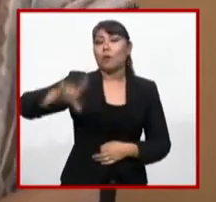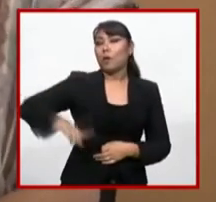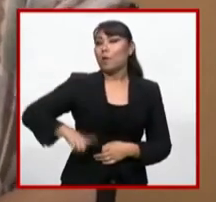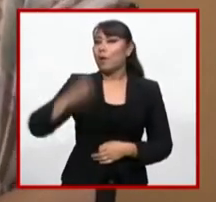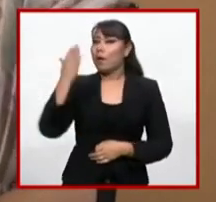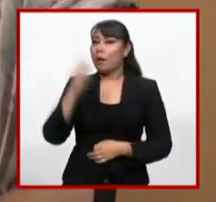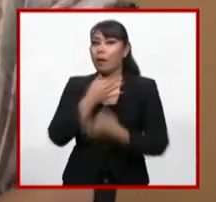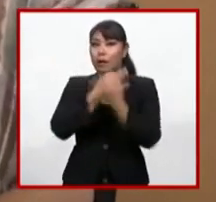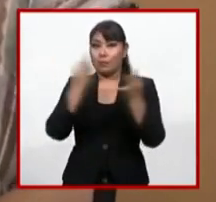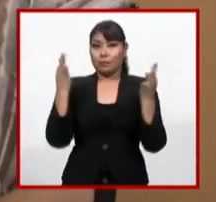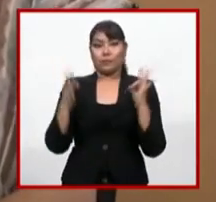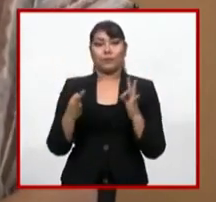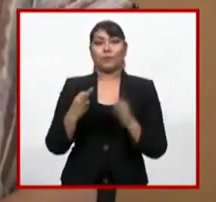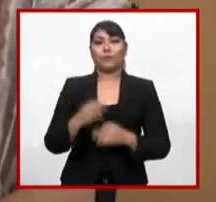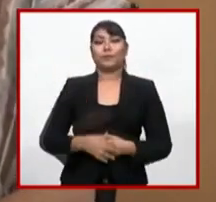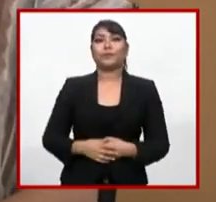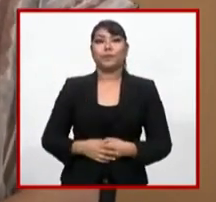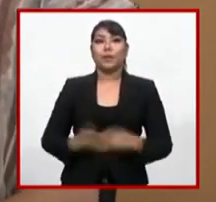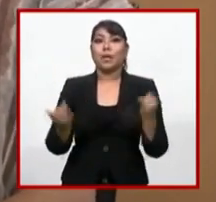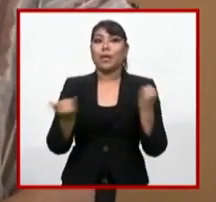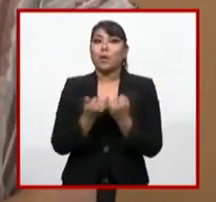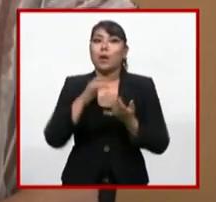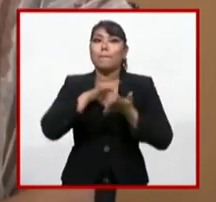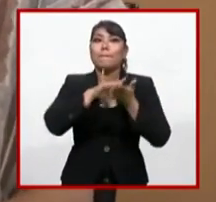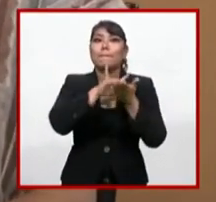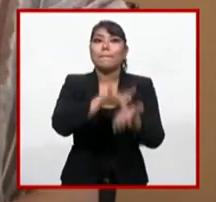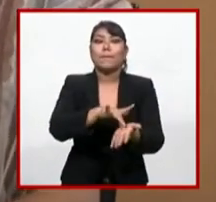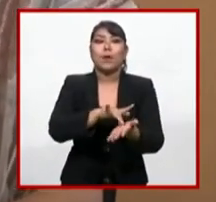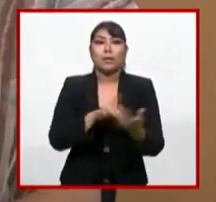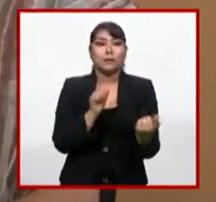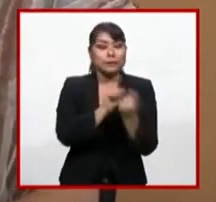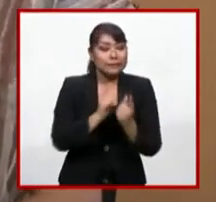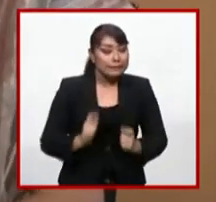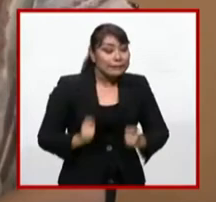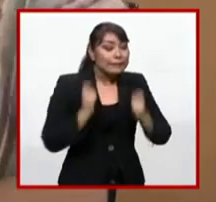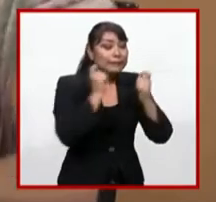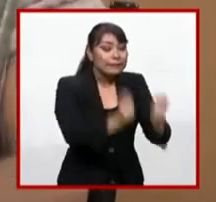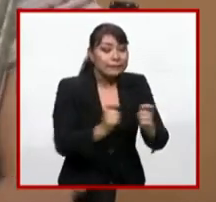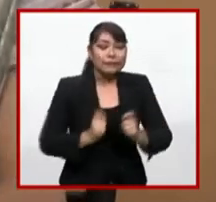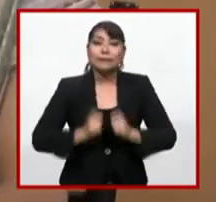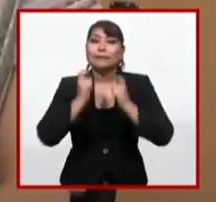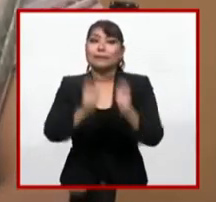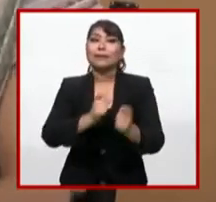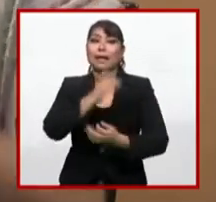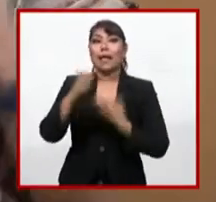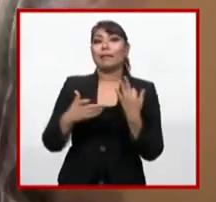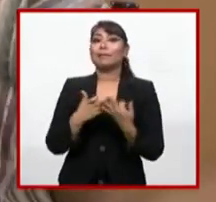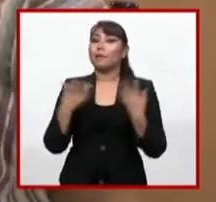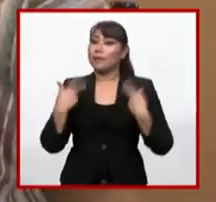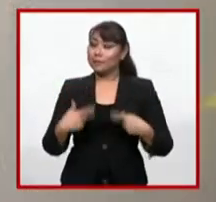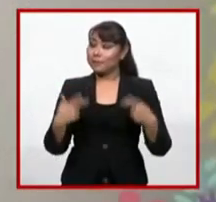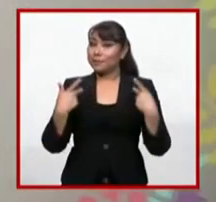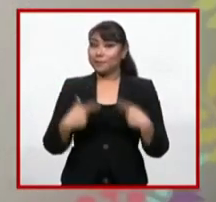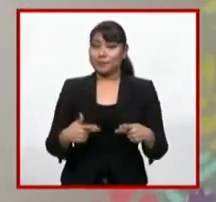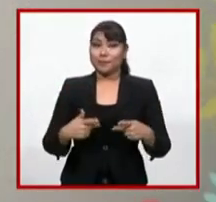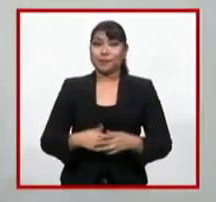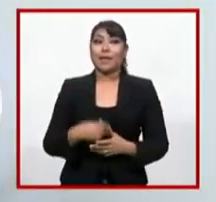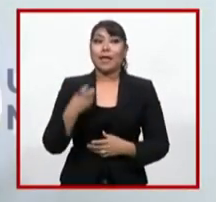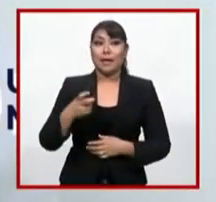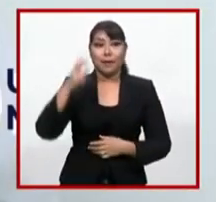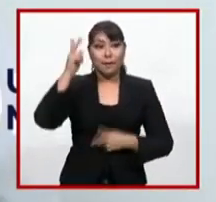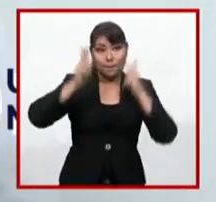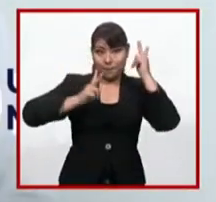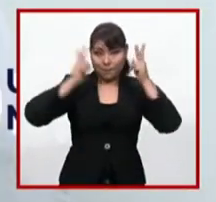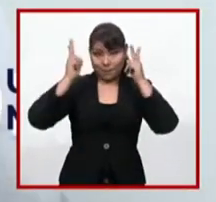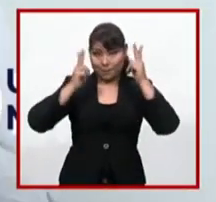estado. Y además, entregamos los apoyos de manera directa a las y los ciudadanos. En estas giras,